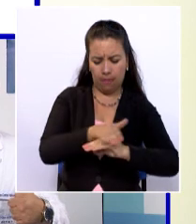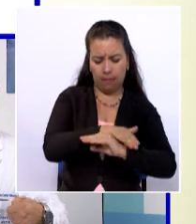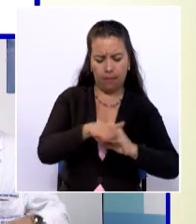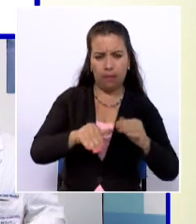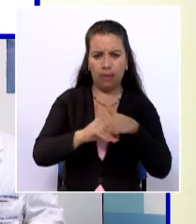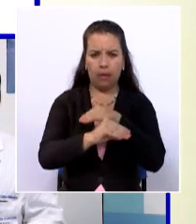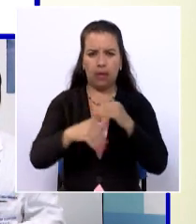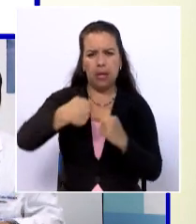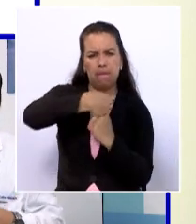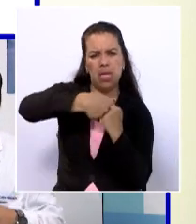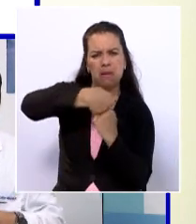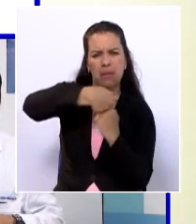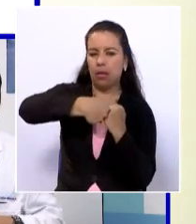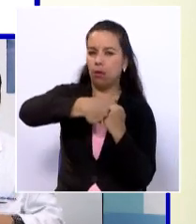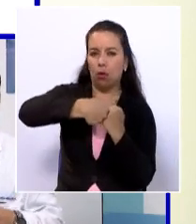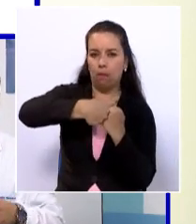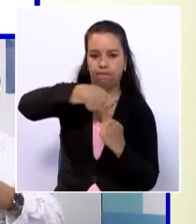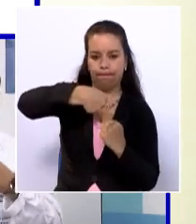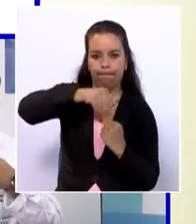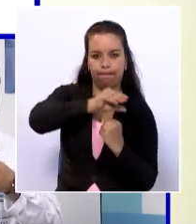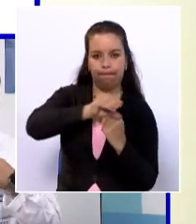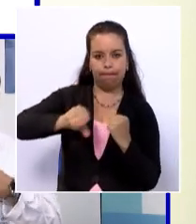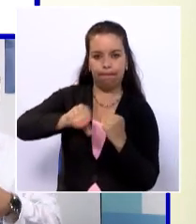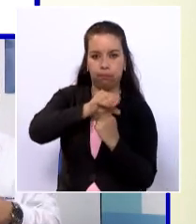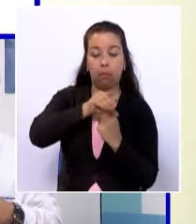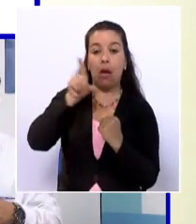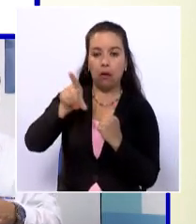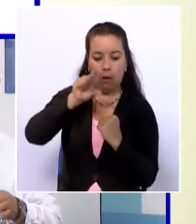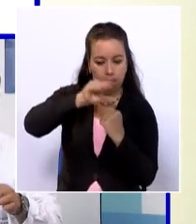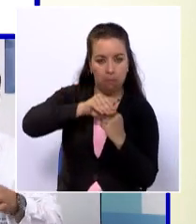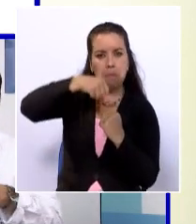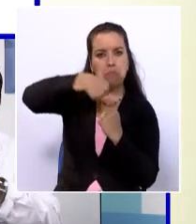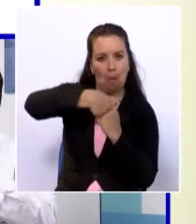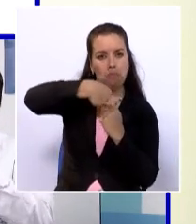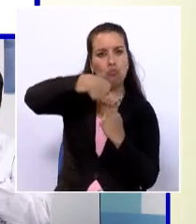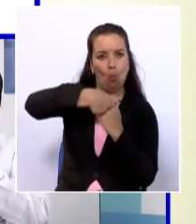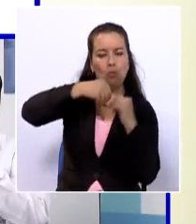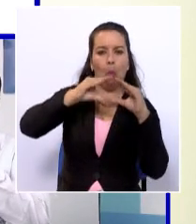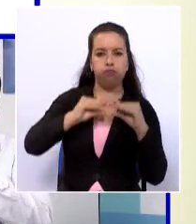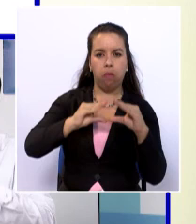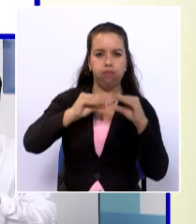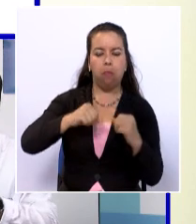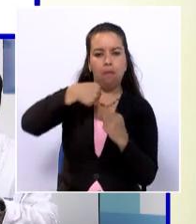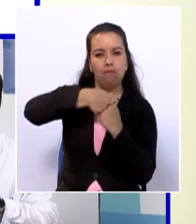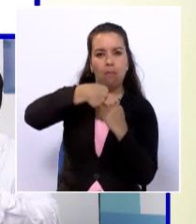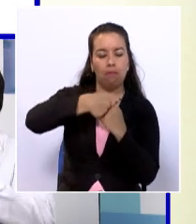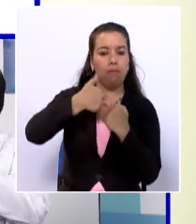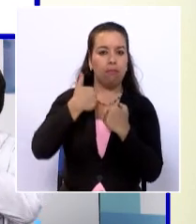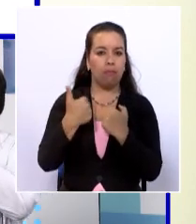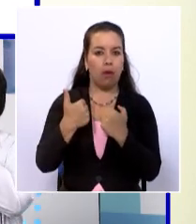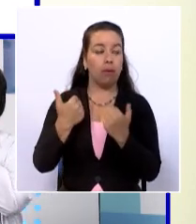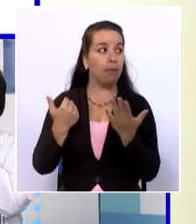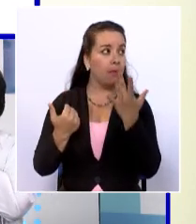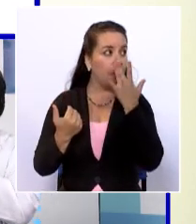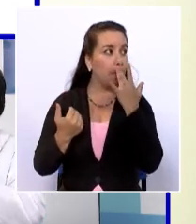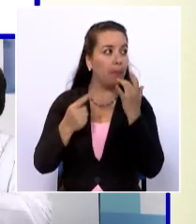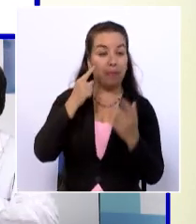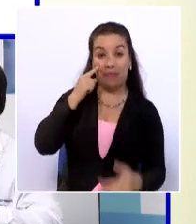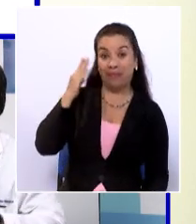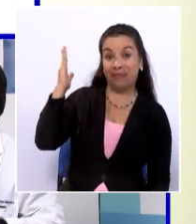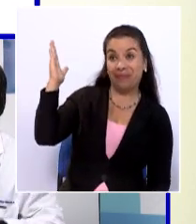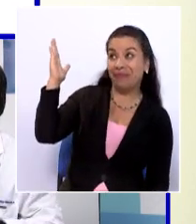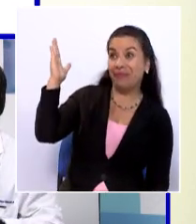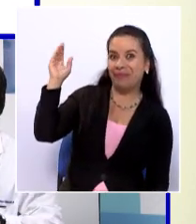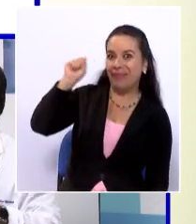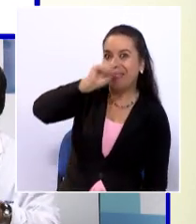se roce ellos están bien soportados en la parte anterior y posterior sí pero el borde libre si se mira ahí se